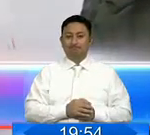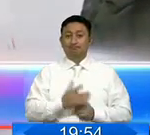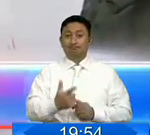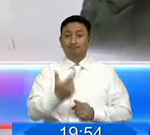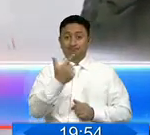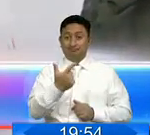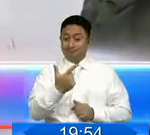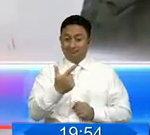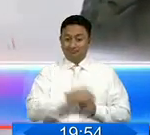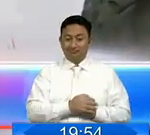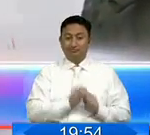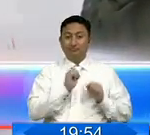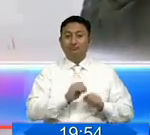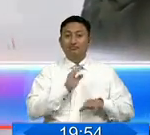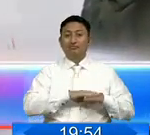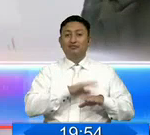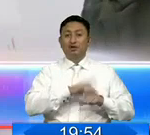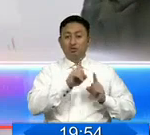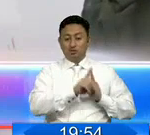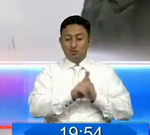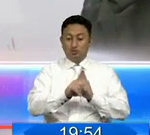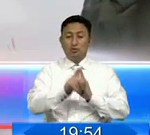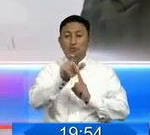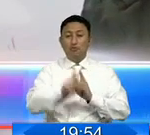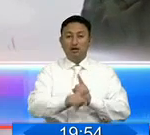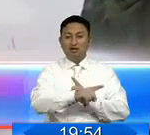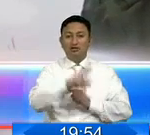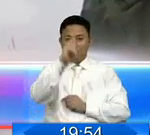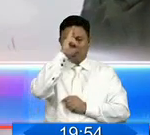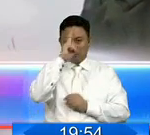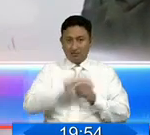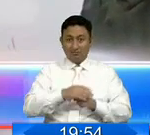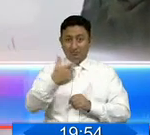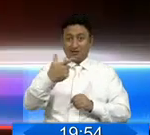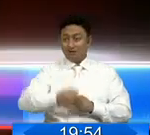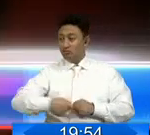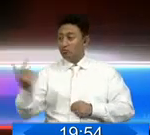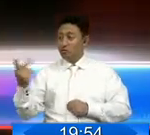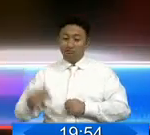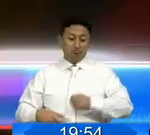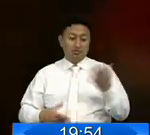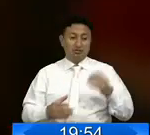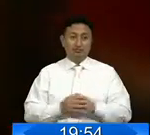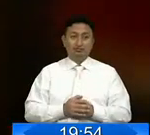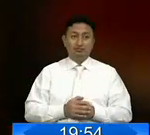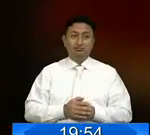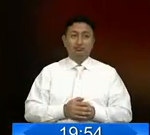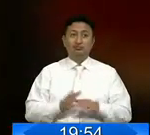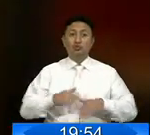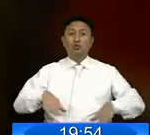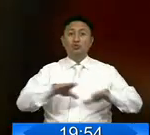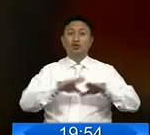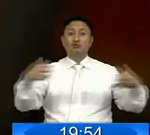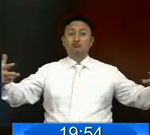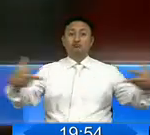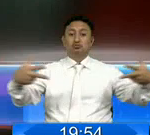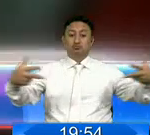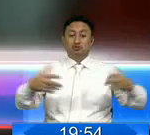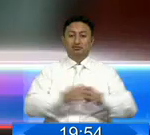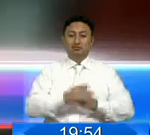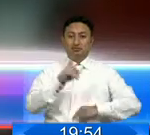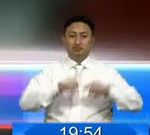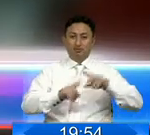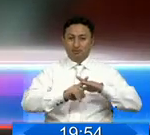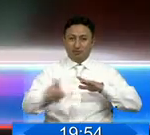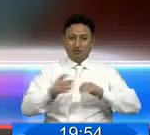porque en el seguimiento que se le hace, pues estas personas botaron las armas. Cerraron los pasos alternos y principales para evitar que